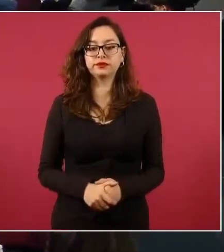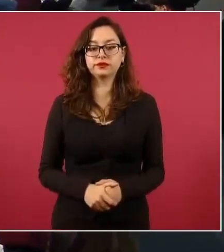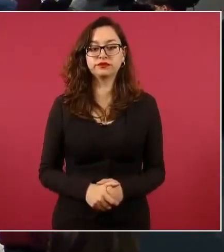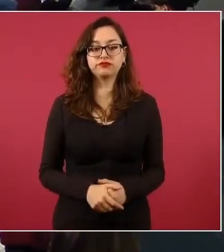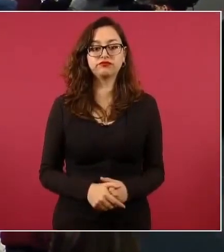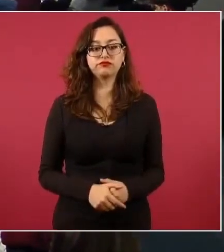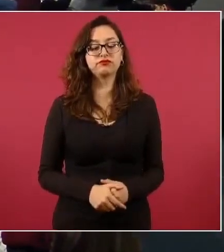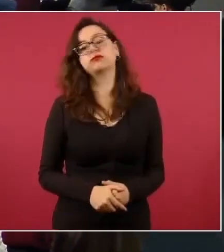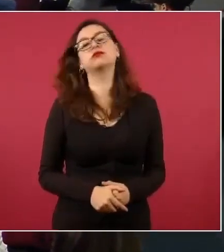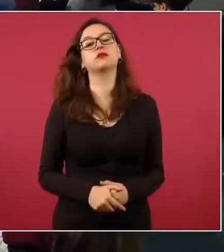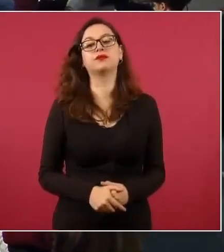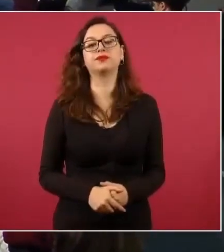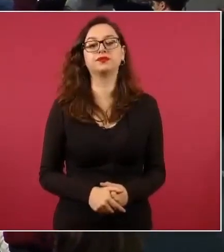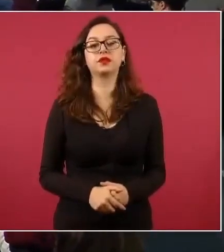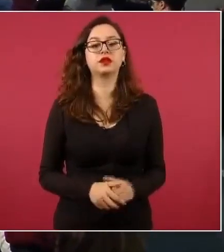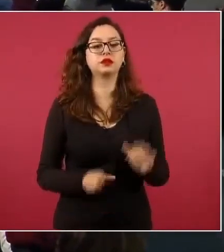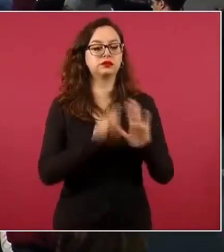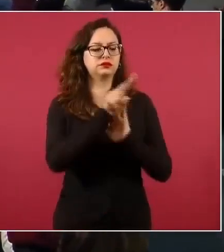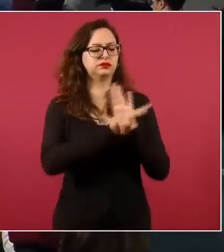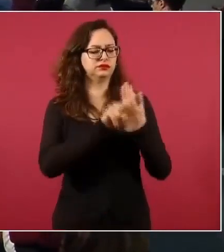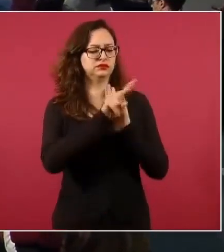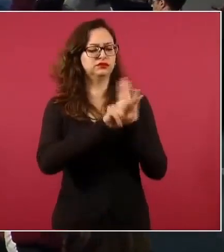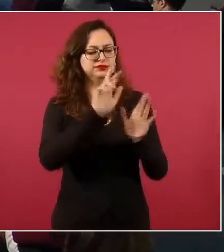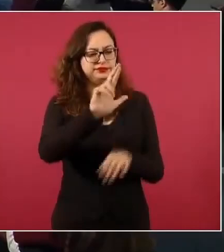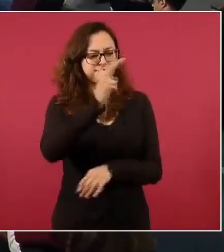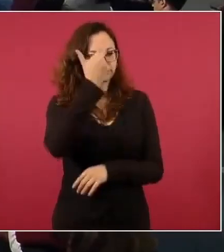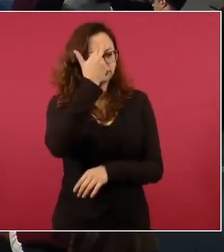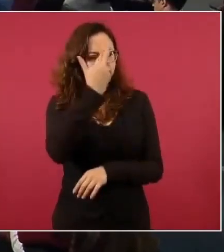¿Dónde está? Con